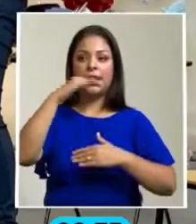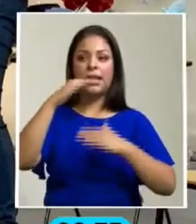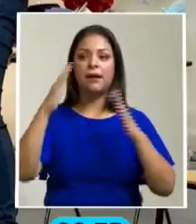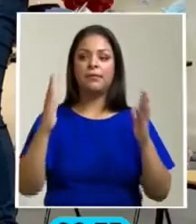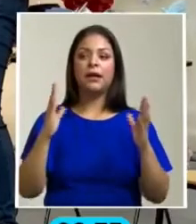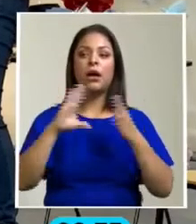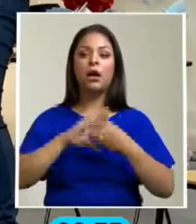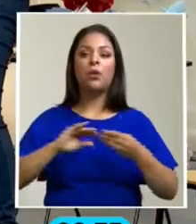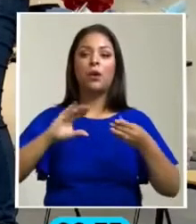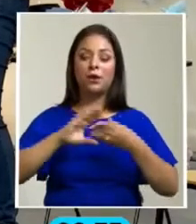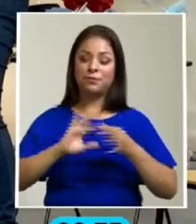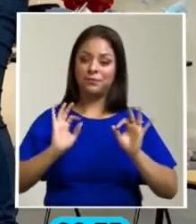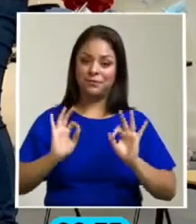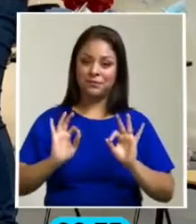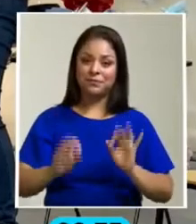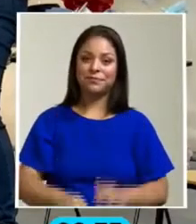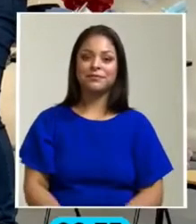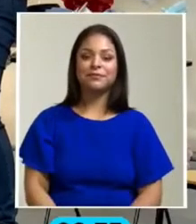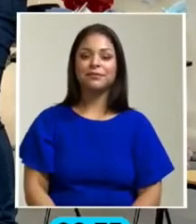bien.